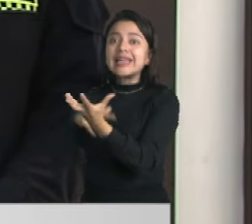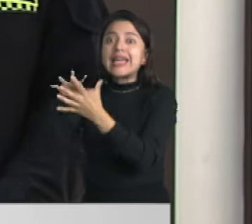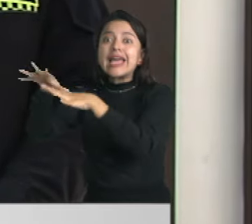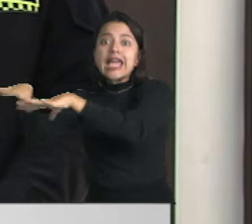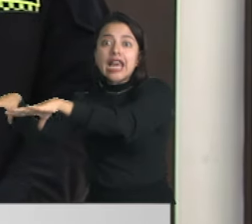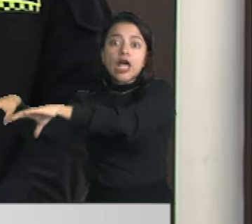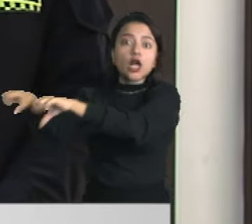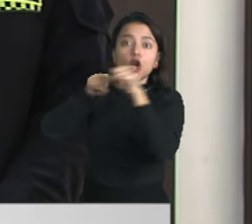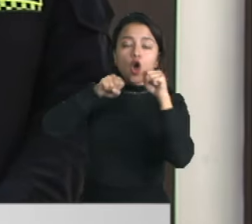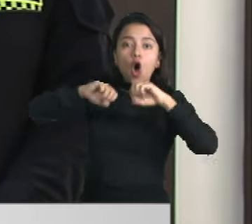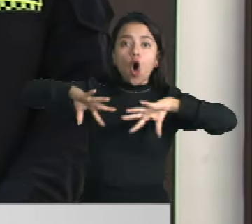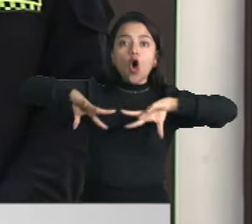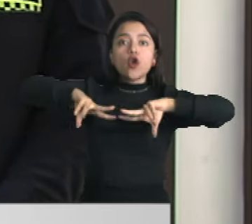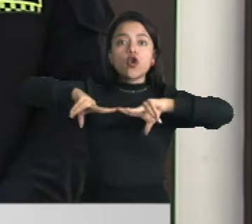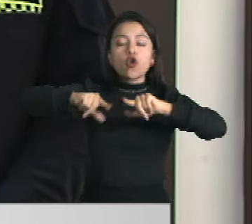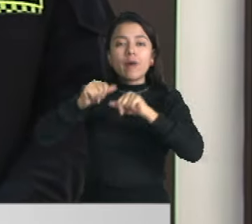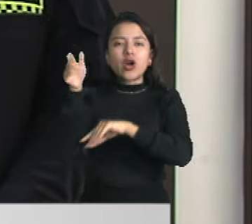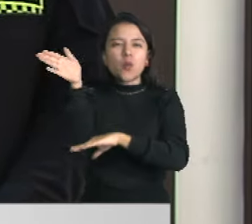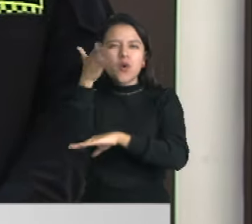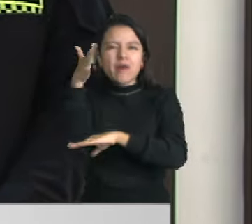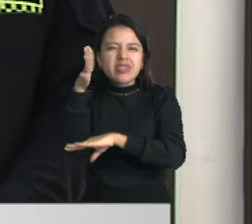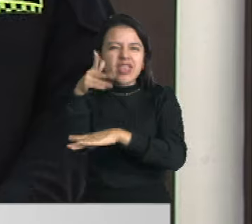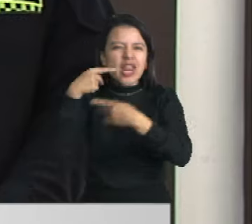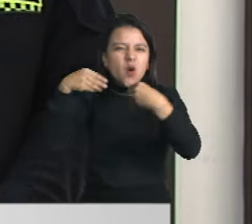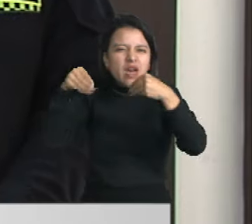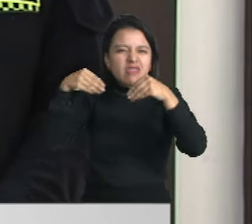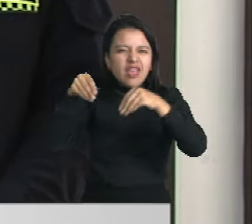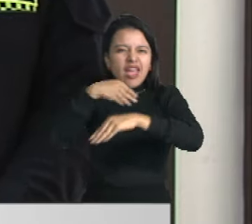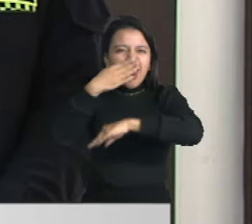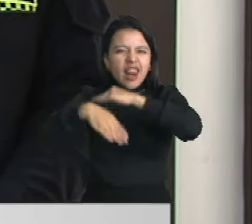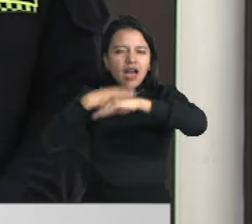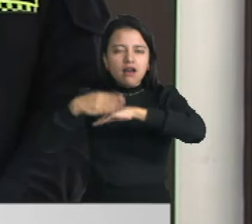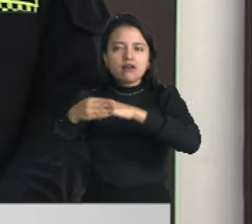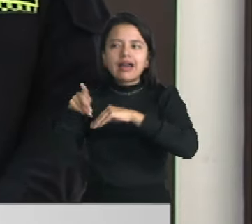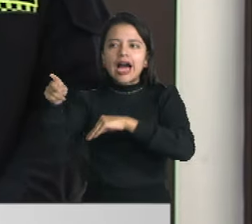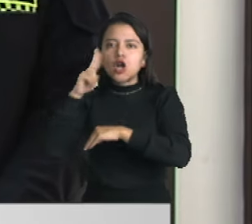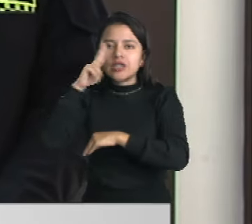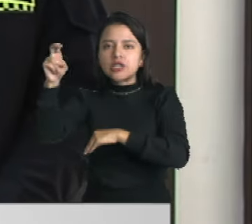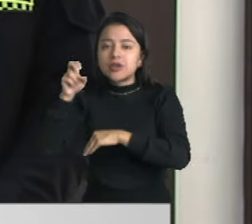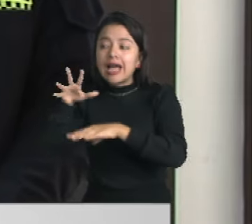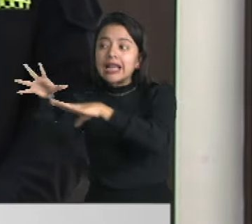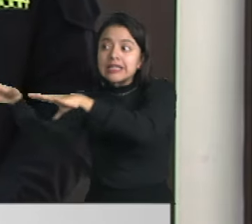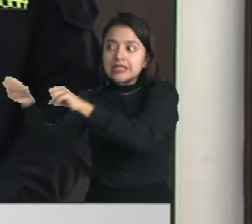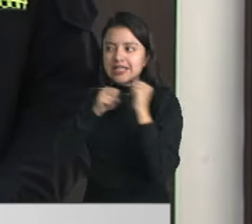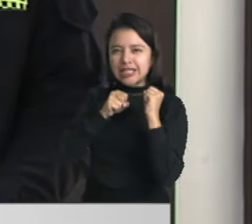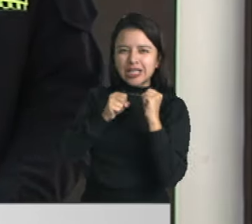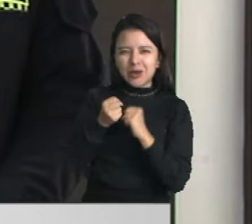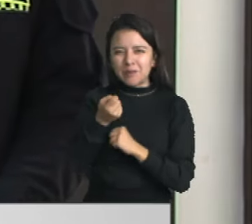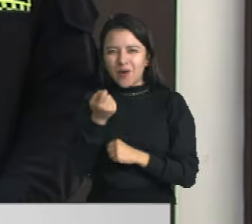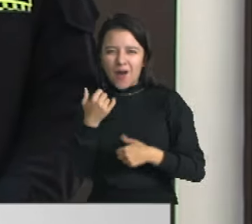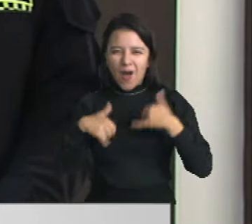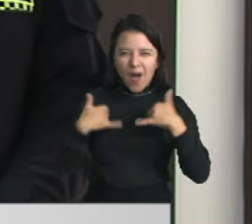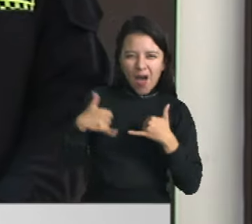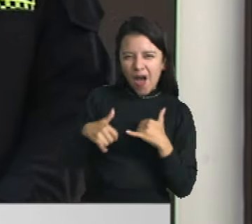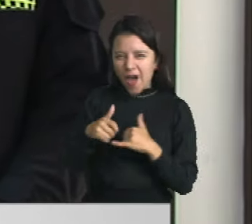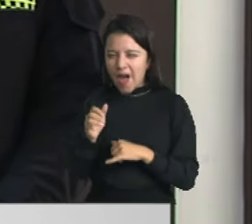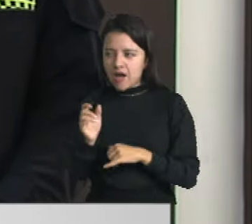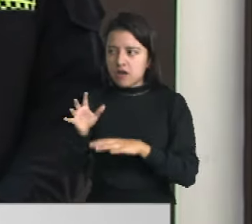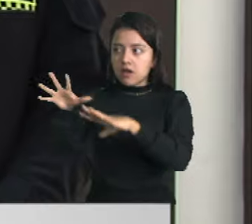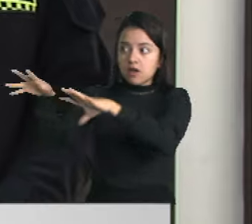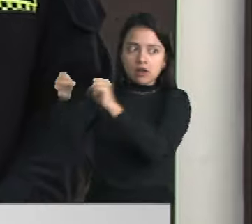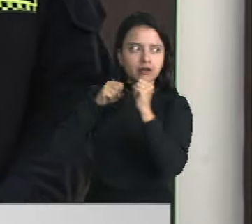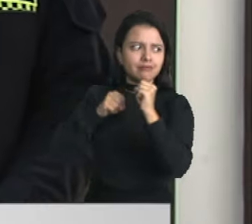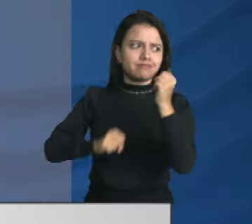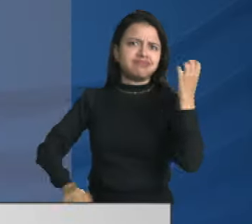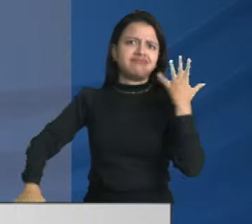hinchas de Nacional y ahí empieza entonces lo que, como ustedes pudieron ver, fue totalmente una